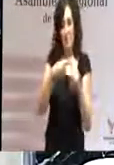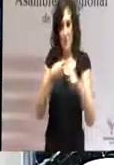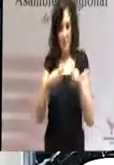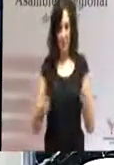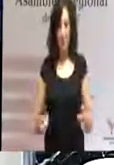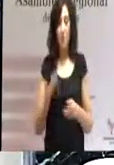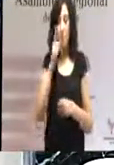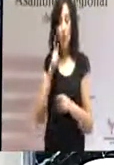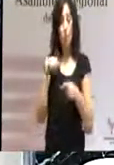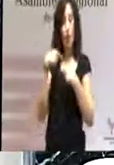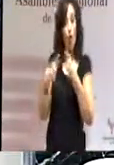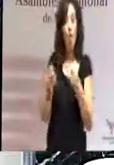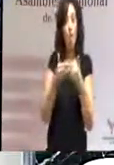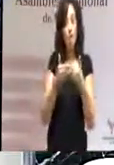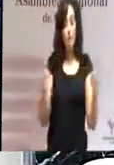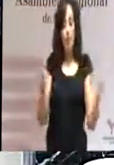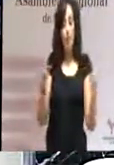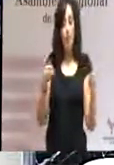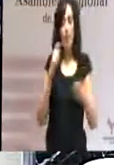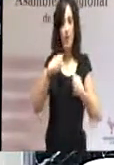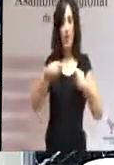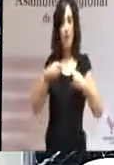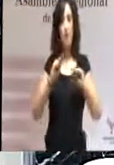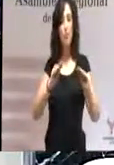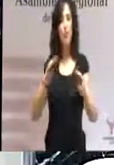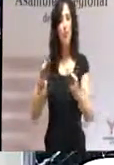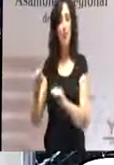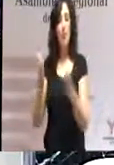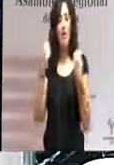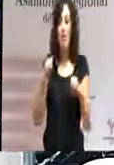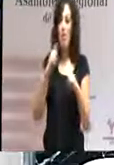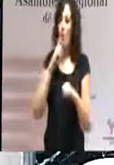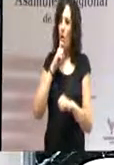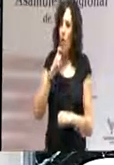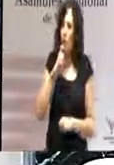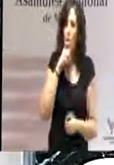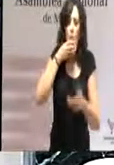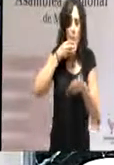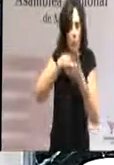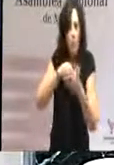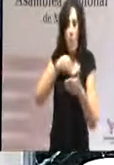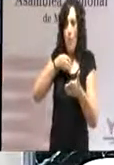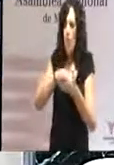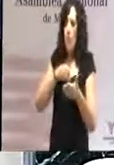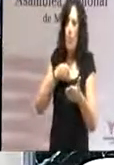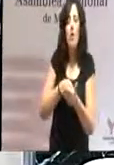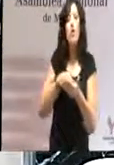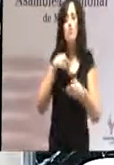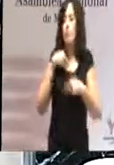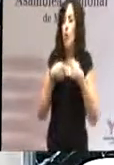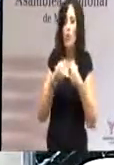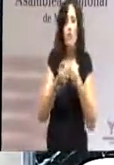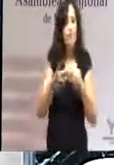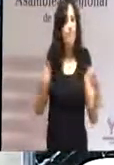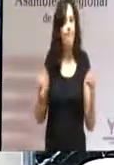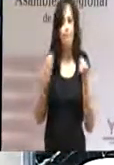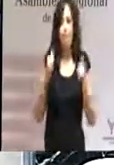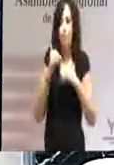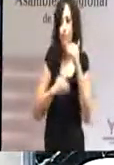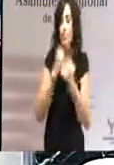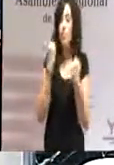la persiana todos los días a pesar de las innumerables dificultades a las que se enfrentan, como por ejemplo un